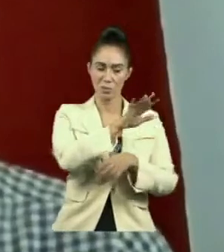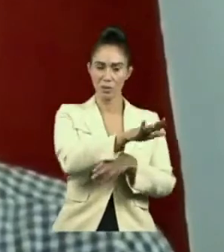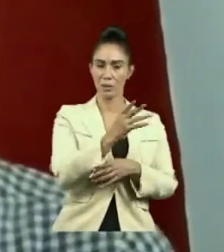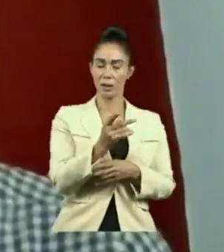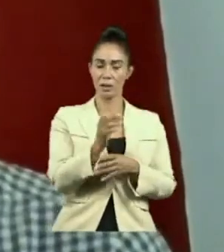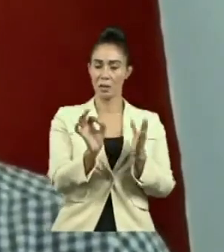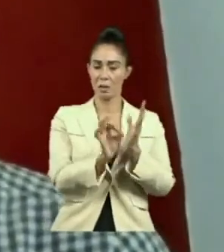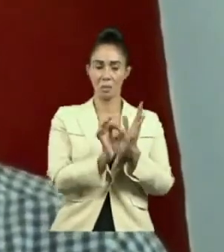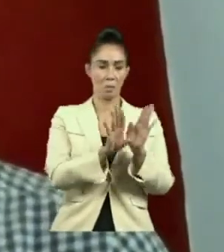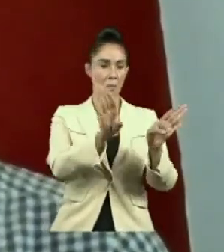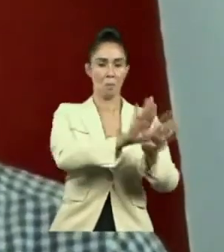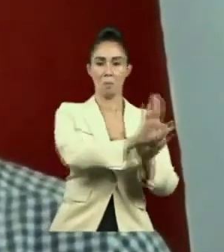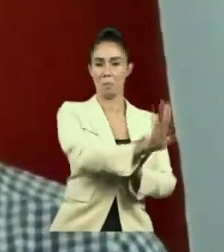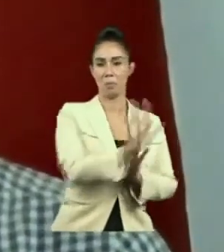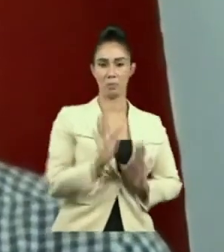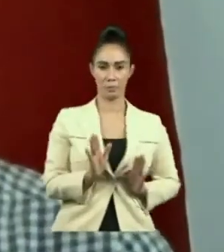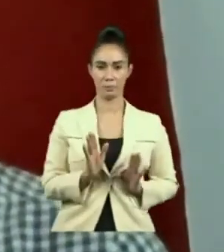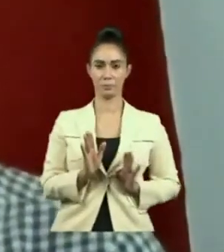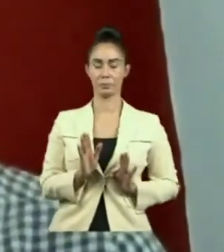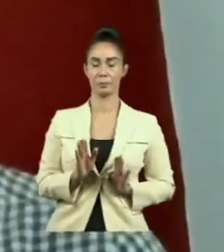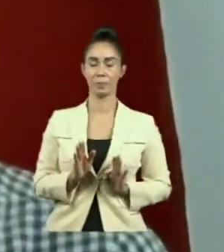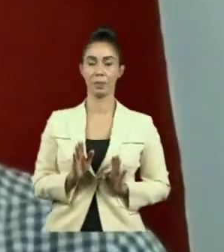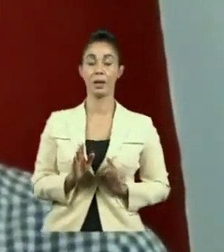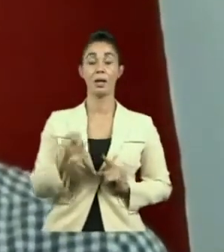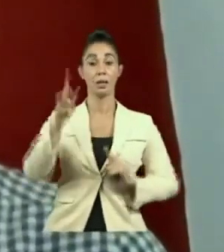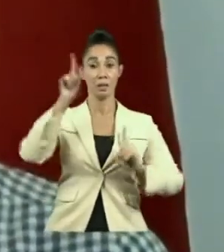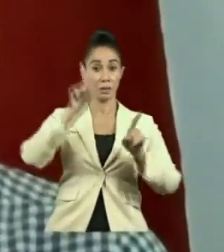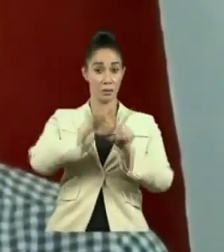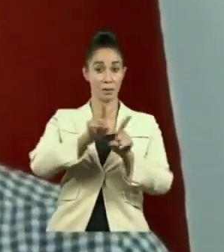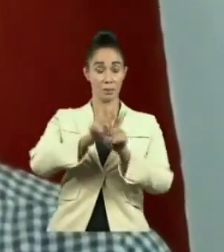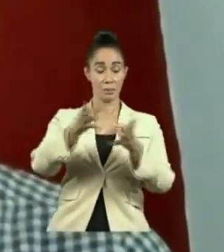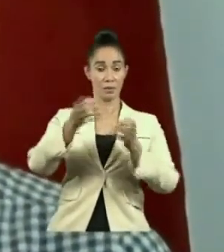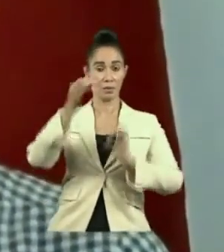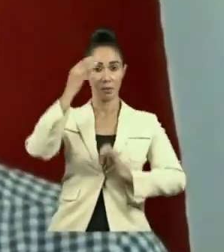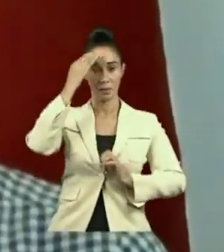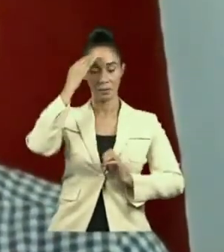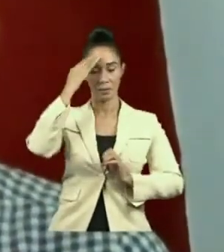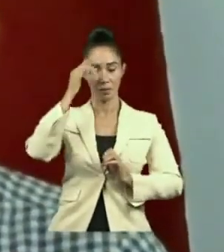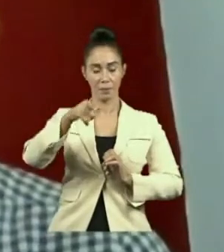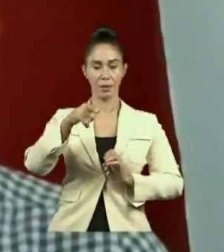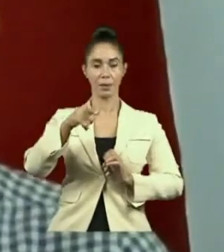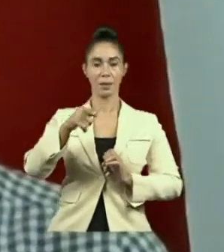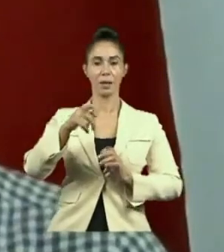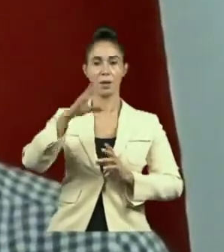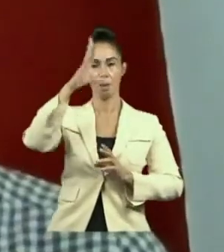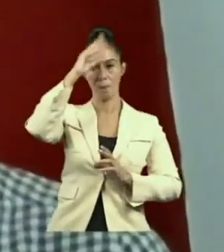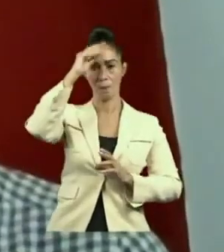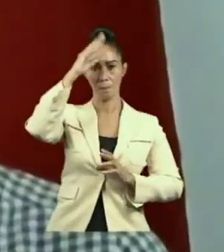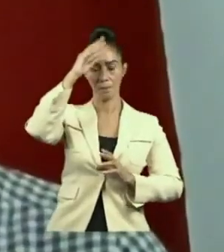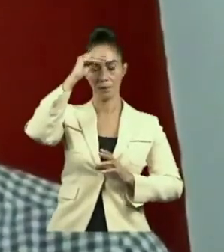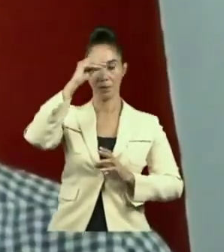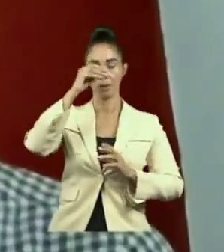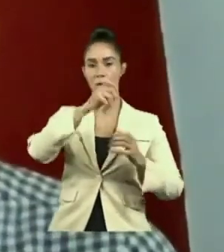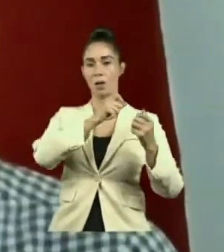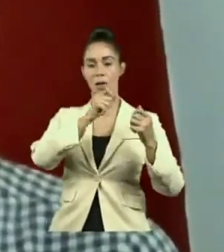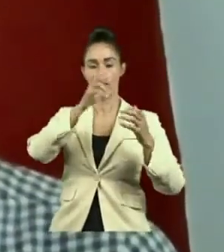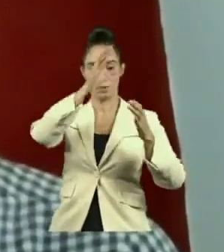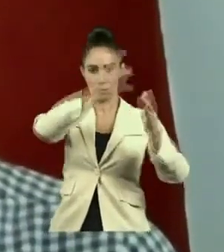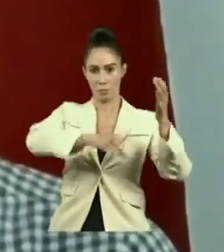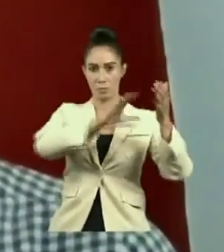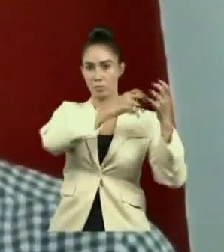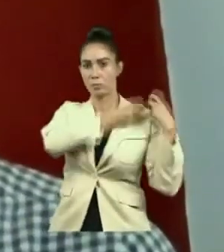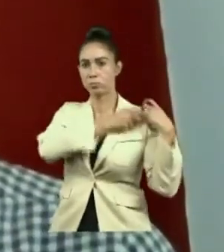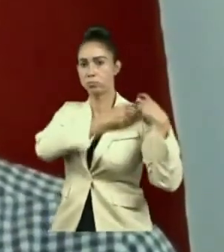no está funcionando y de paso me gustaría saber si es cierto que el señor el peregrino de puerto plata dio positivo al vino